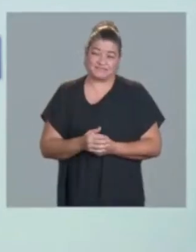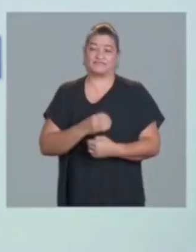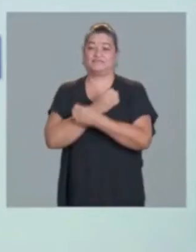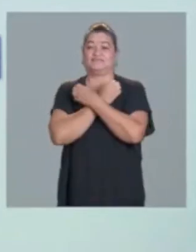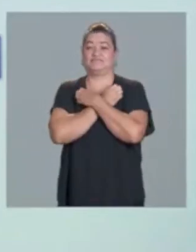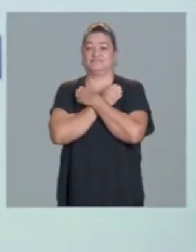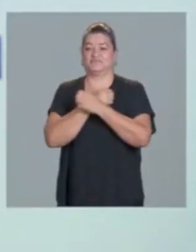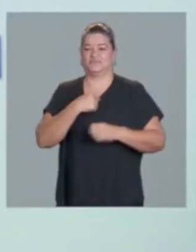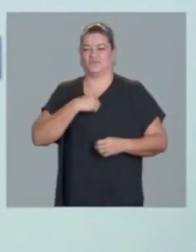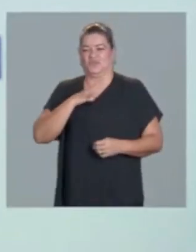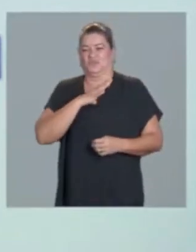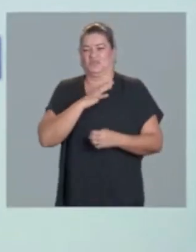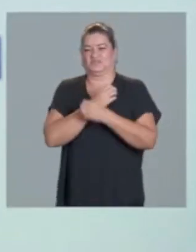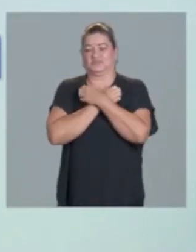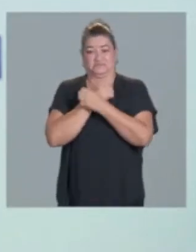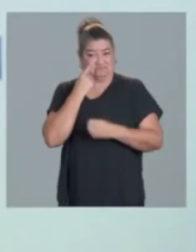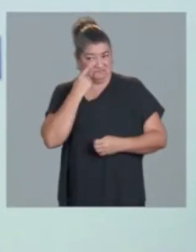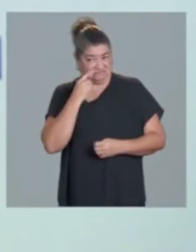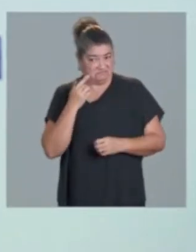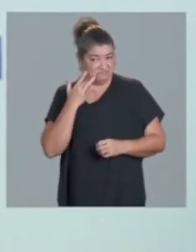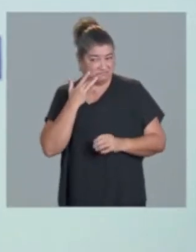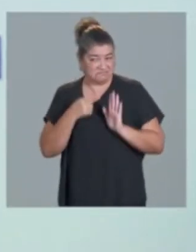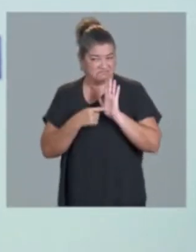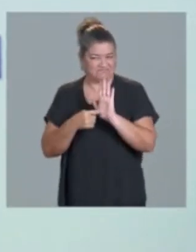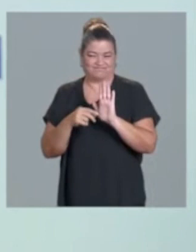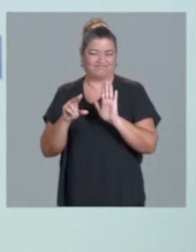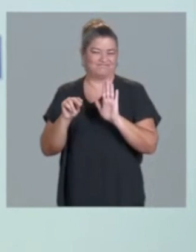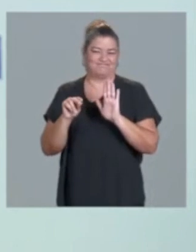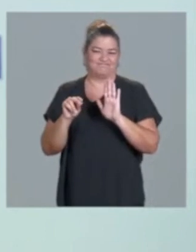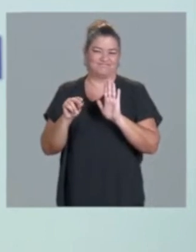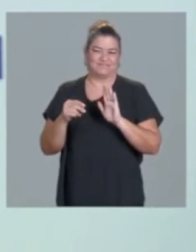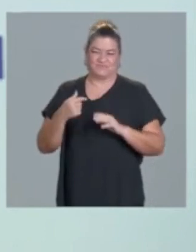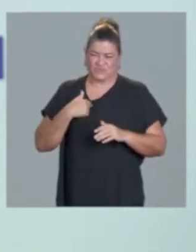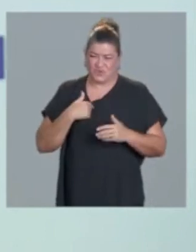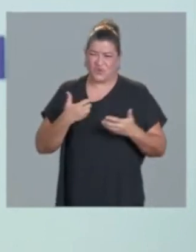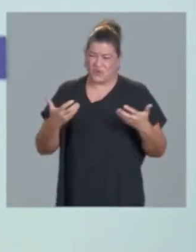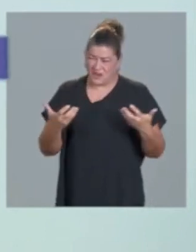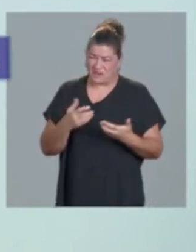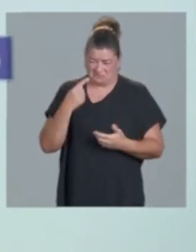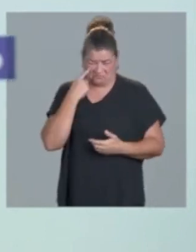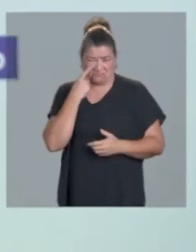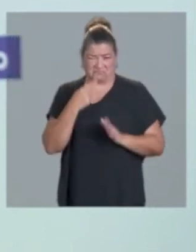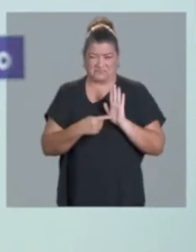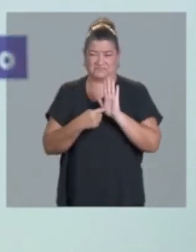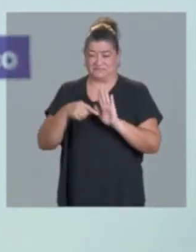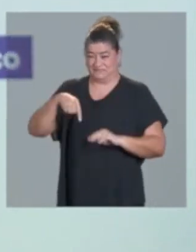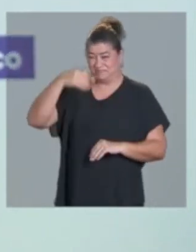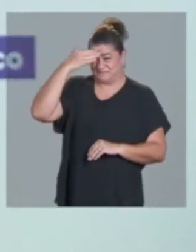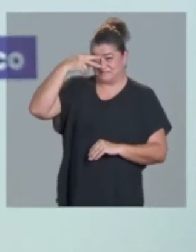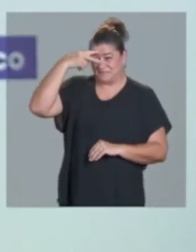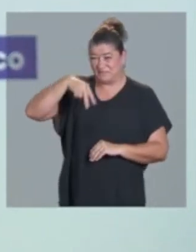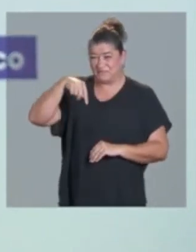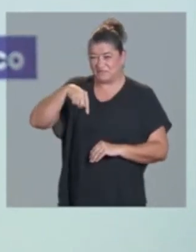si algo hemos aprendido es que si hay un problema muy fuerte de falta de agua en México y de sequía. El 54% del